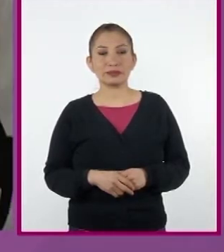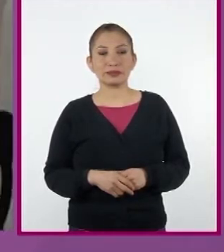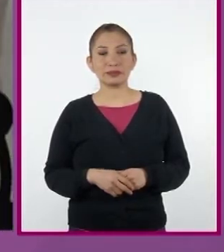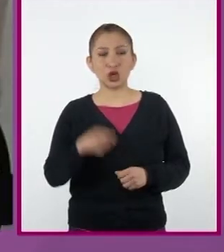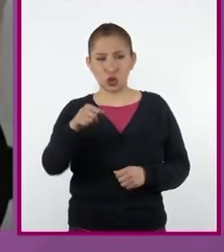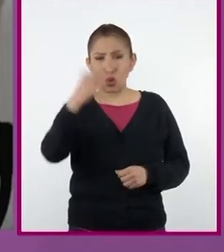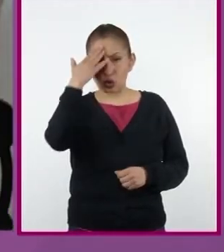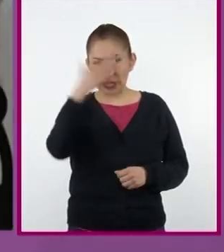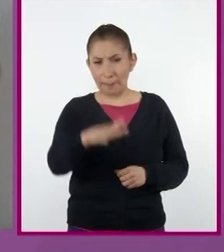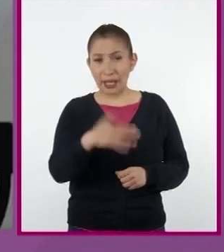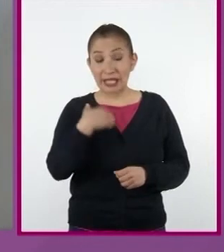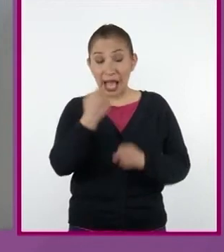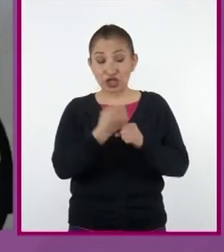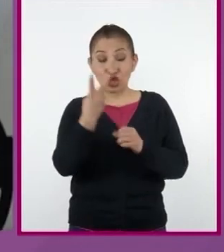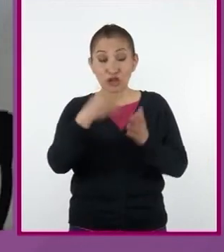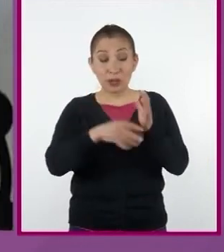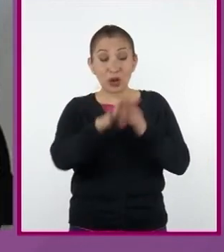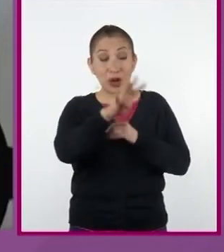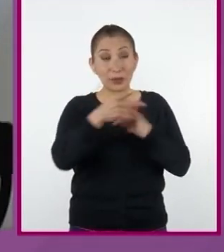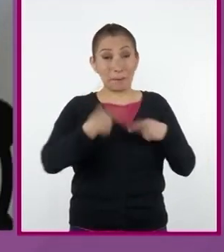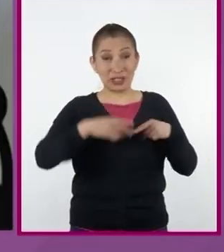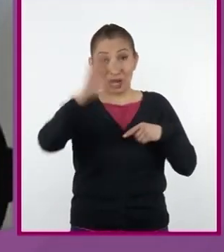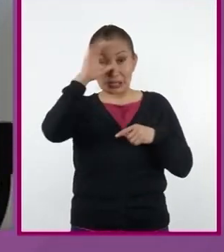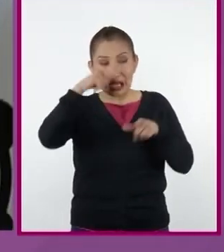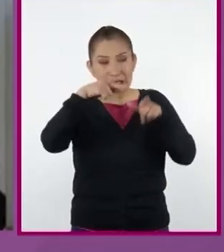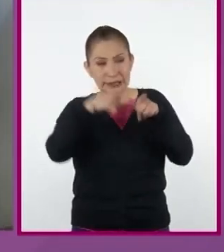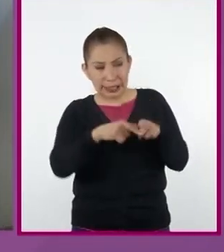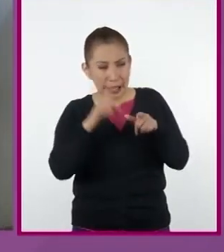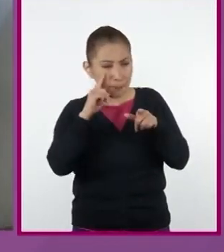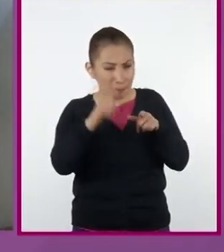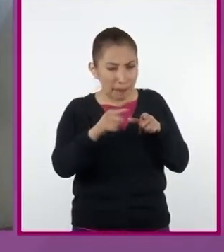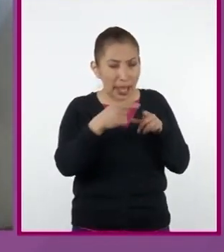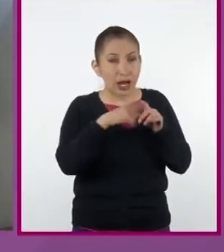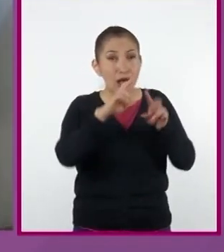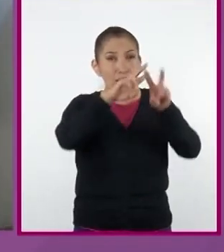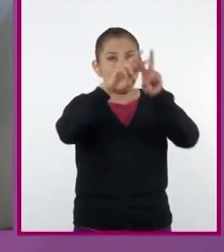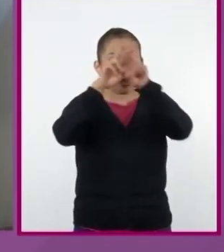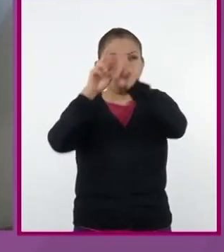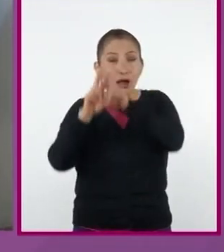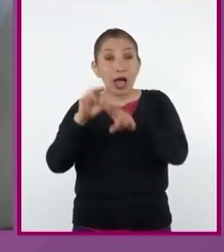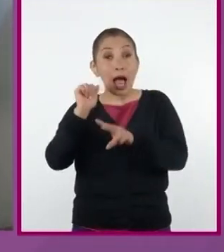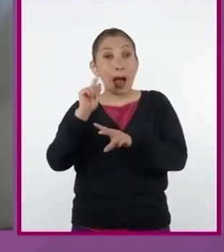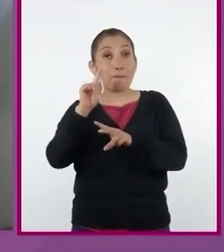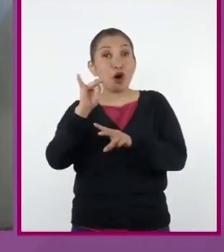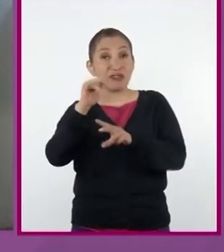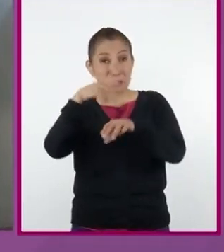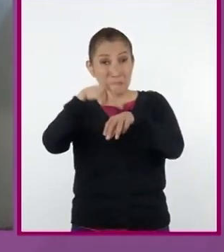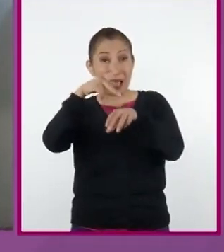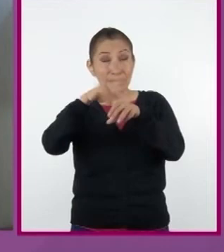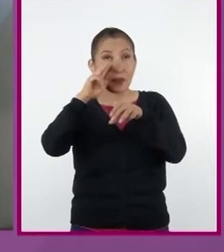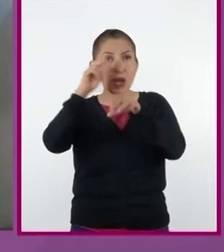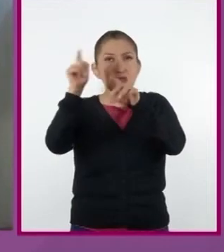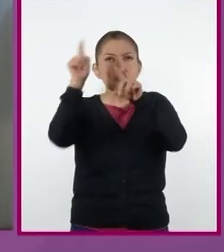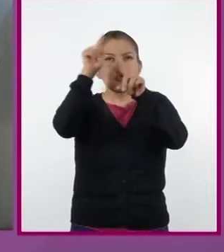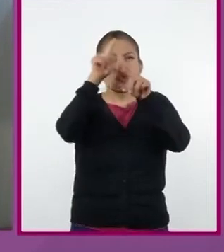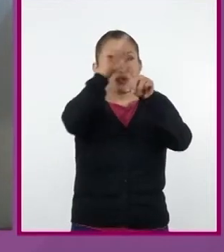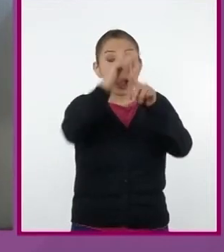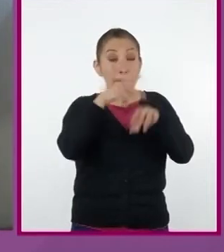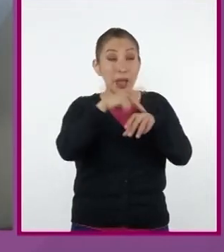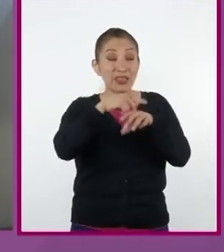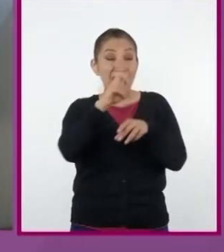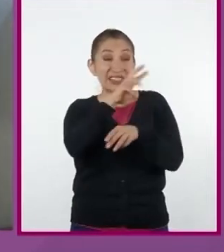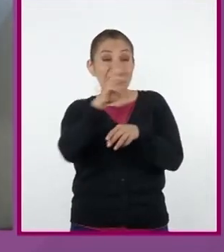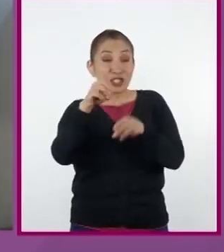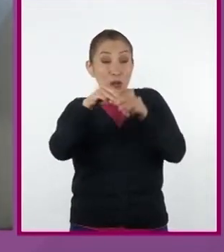¿Sabías que desde el año 2004 los científicos siguen la trayectoria de un asteroide llamado Apophis? Este asteroide es una roca de más de